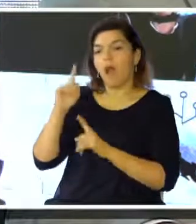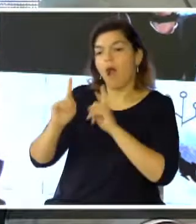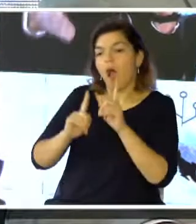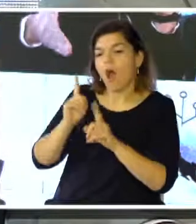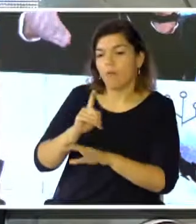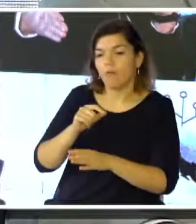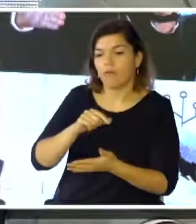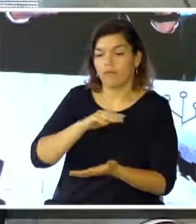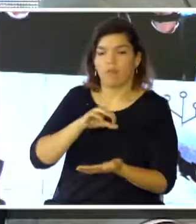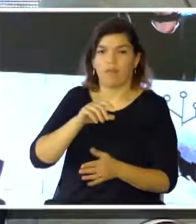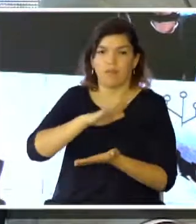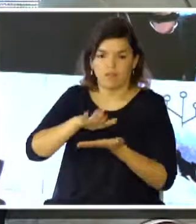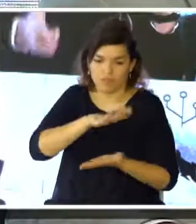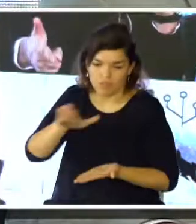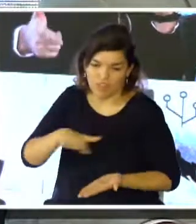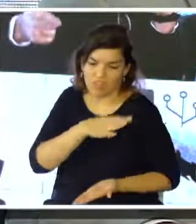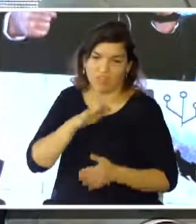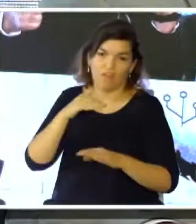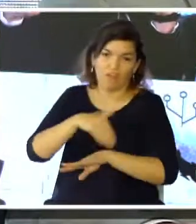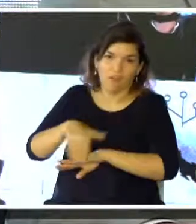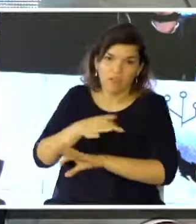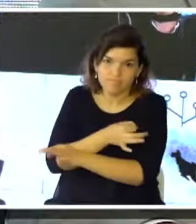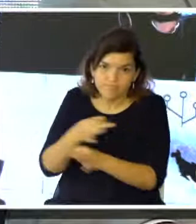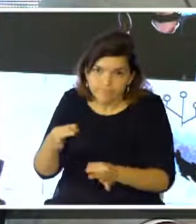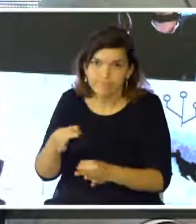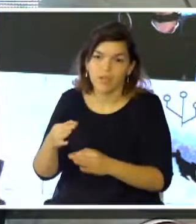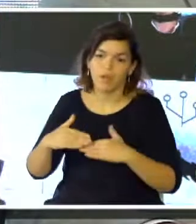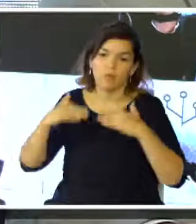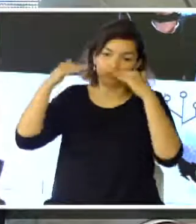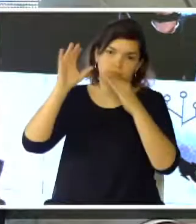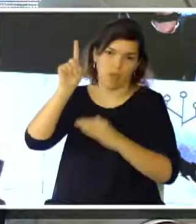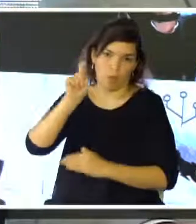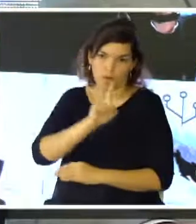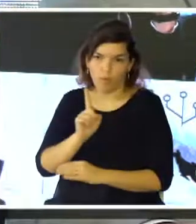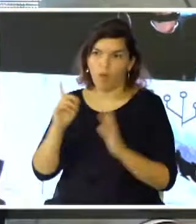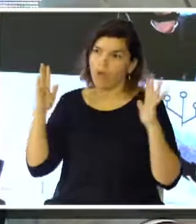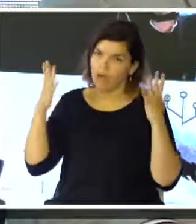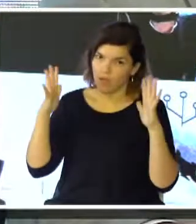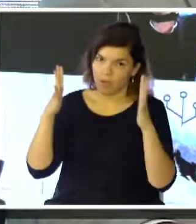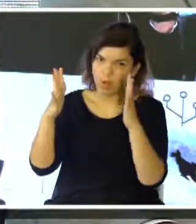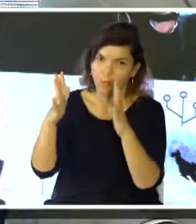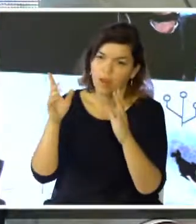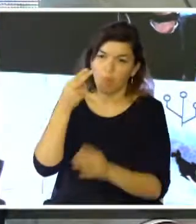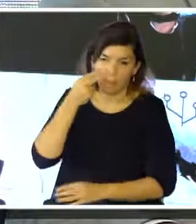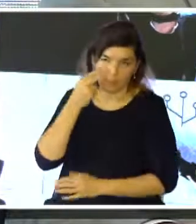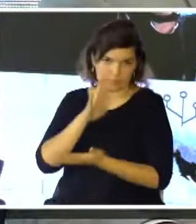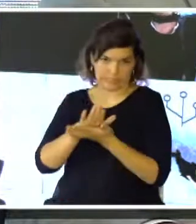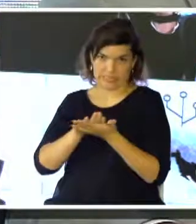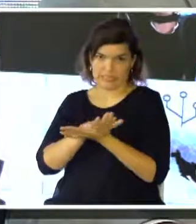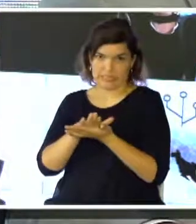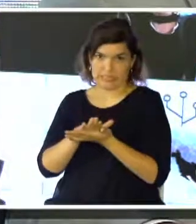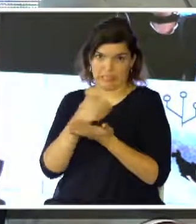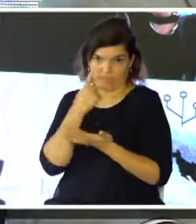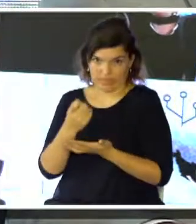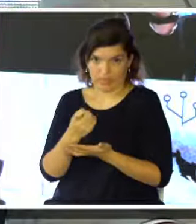no tengan baches que las calles no se inunden que los árboles no sean un problema sino